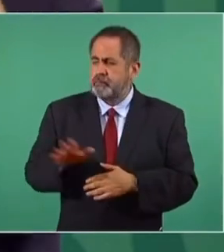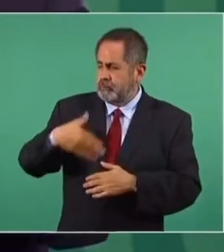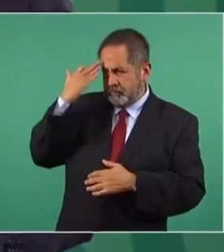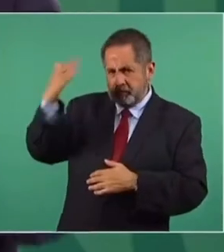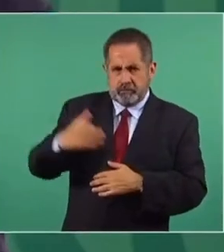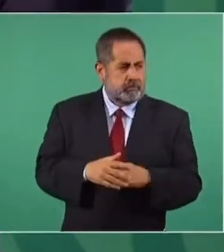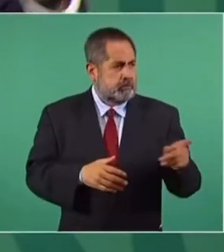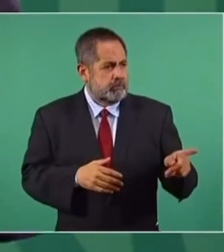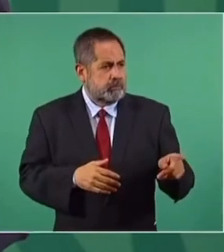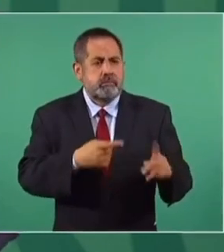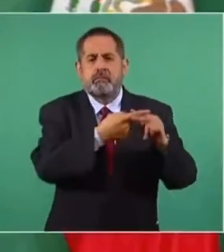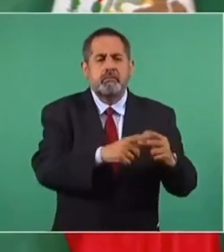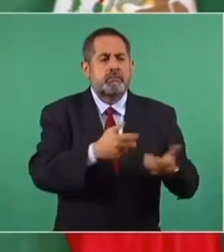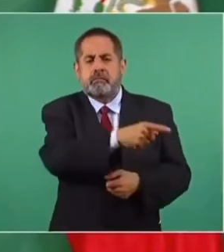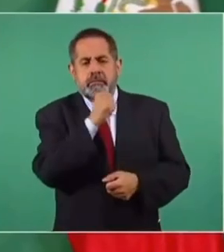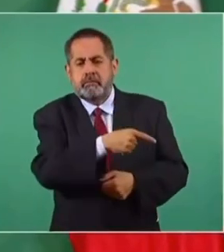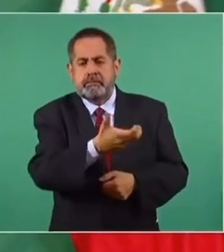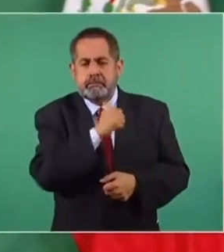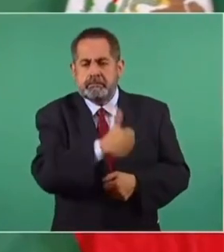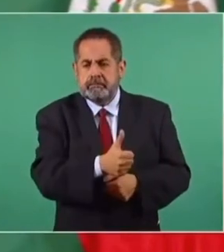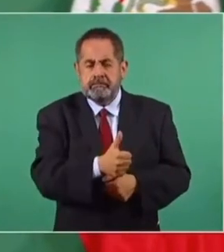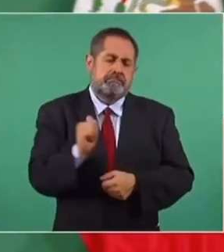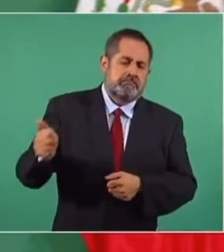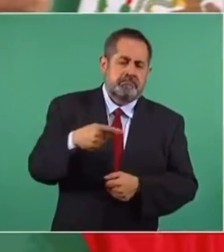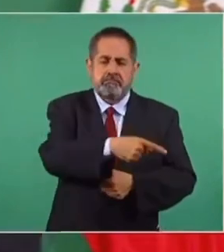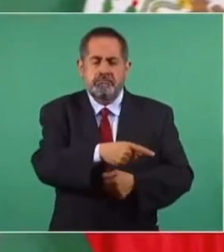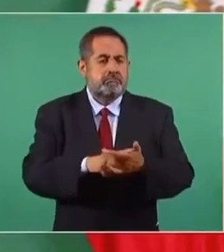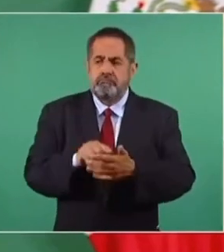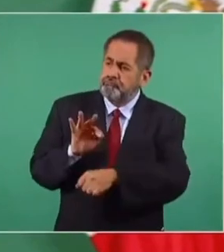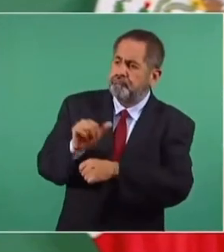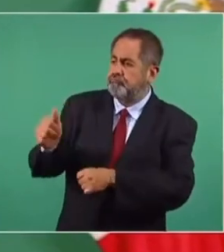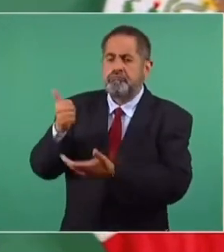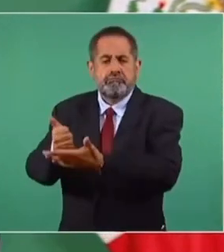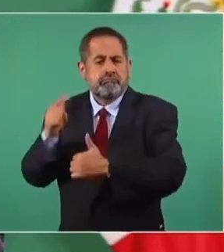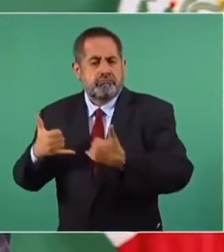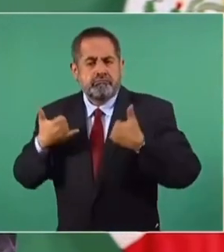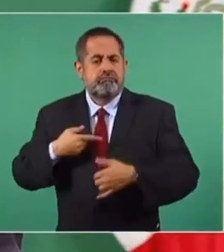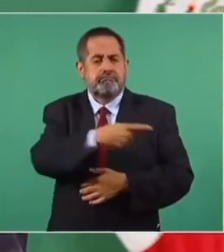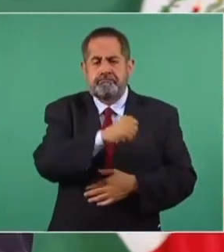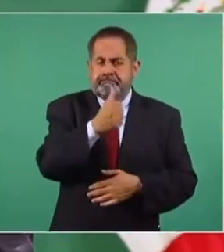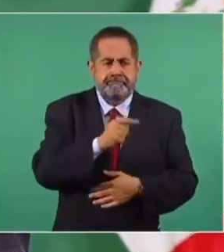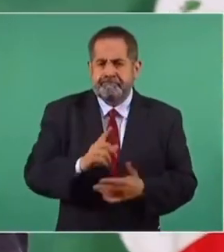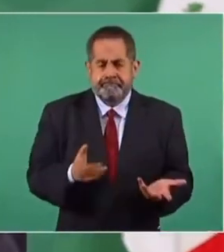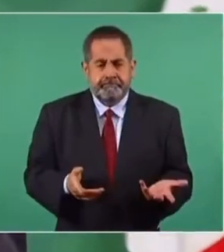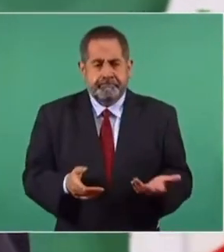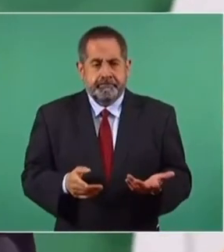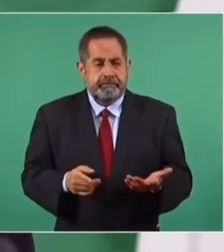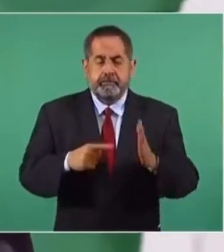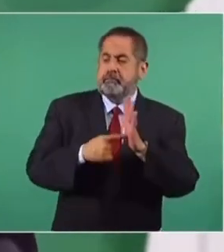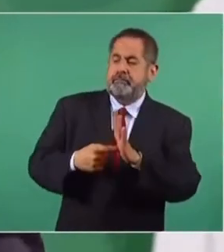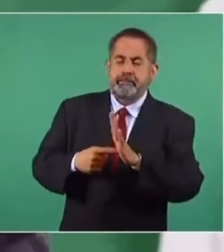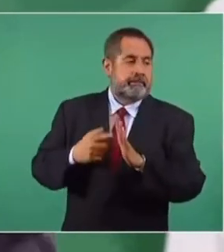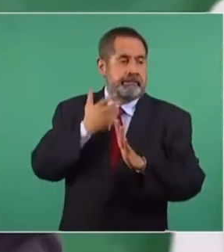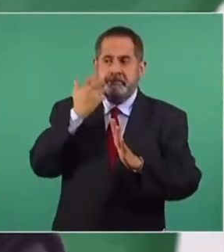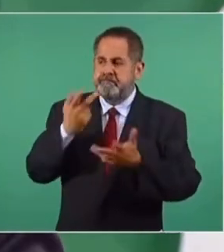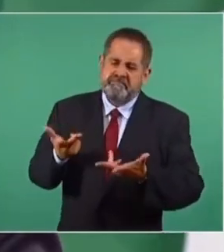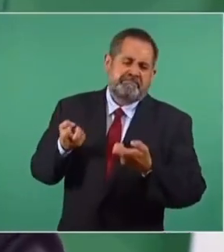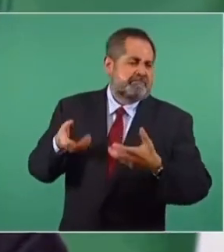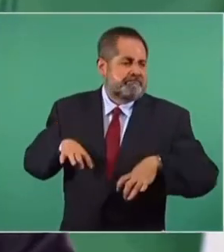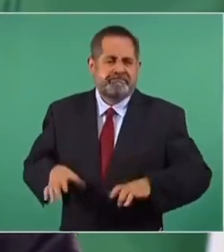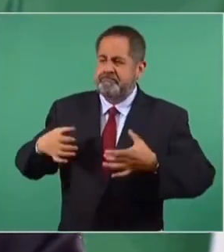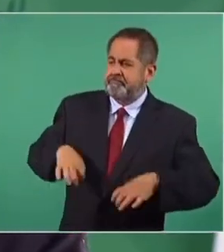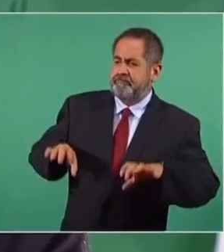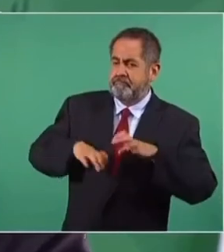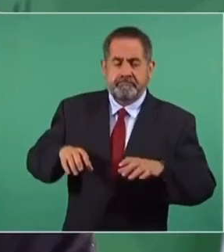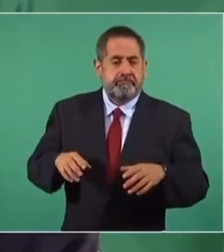lleva mucho tiempo. Y nunca se iniciaba. Y nunca hicieron nada en favor de los jóvenes. Y lo que había era un mal ejemplo, porque se dedicaron a saquear, a